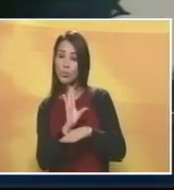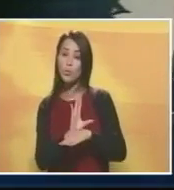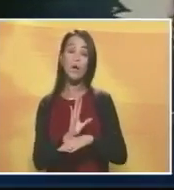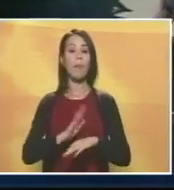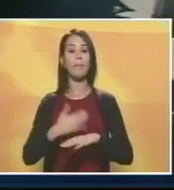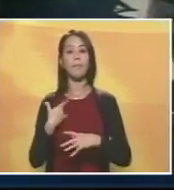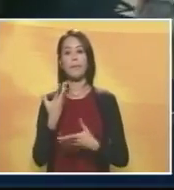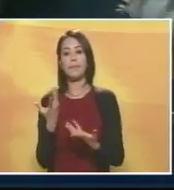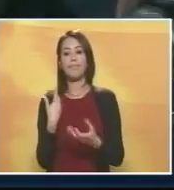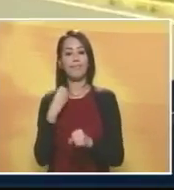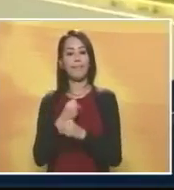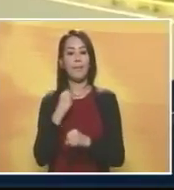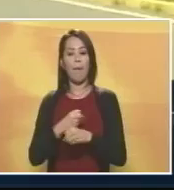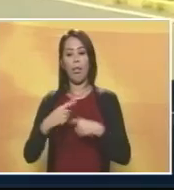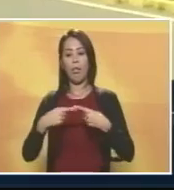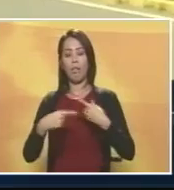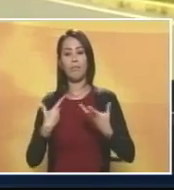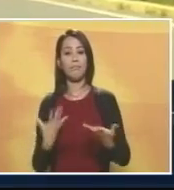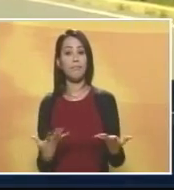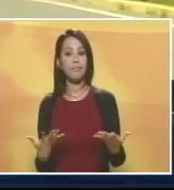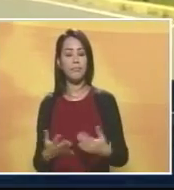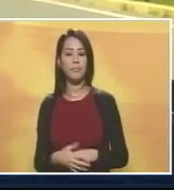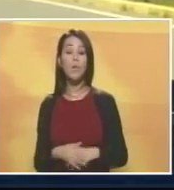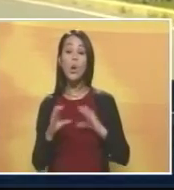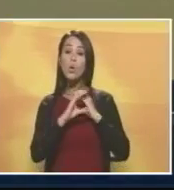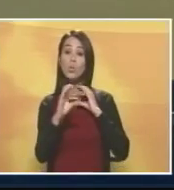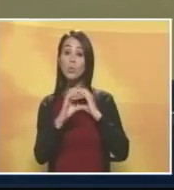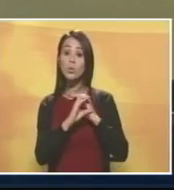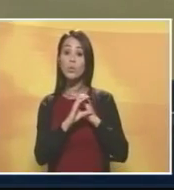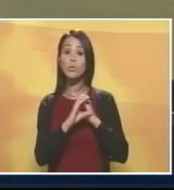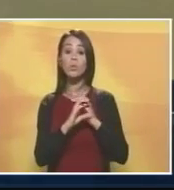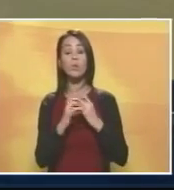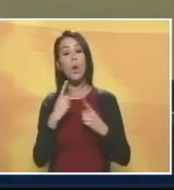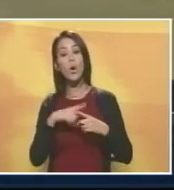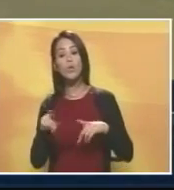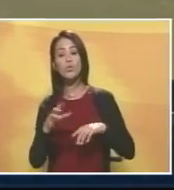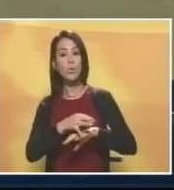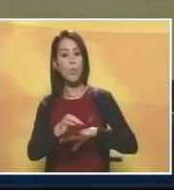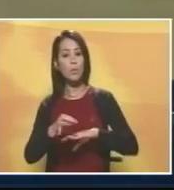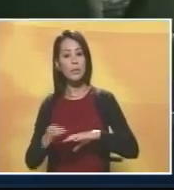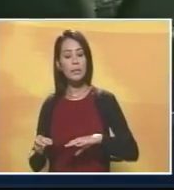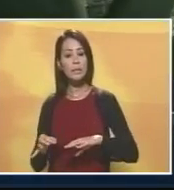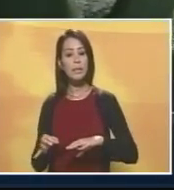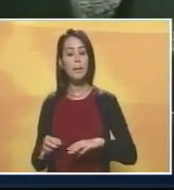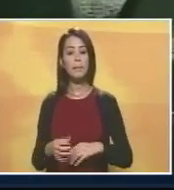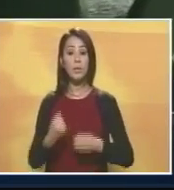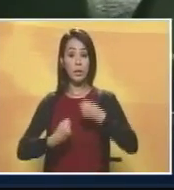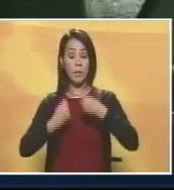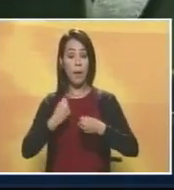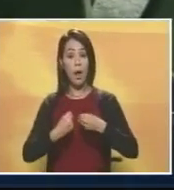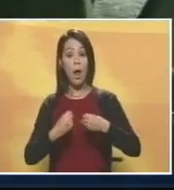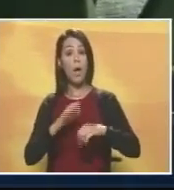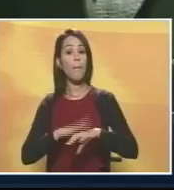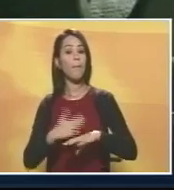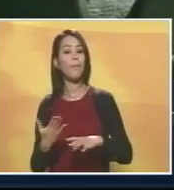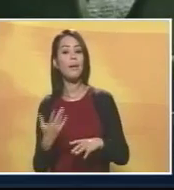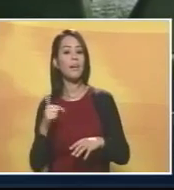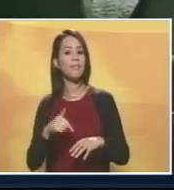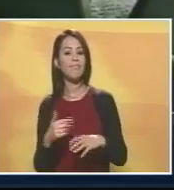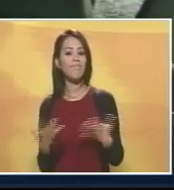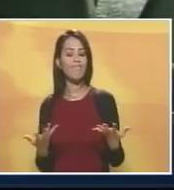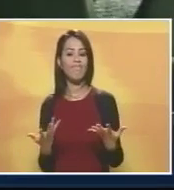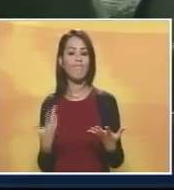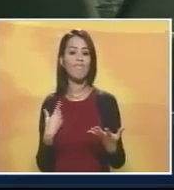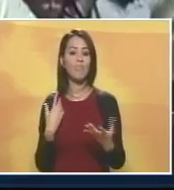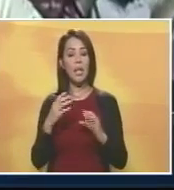no podemos seguir trabajando a pérdida. Miren, las unidades del transporte público se han ido a otros municipios, se han ido a hacer otra actividad, porque lamentablemente el